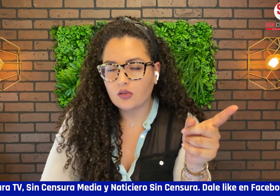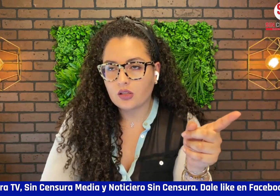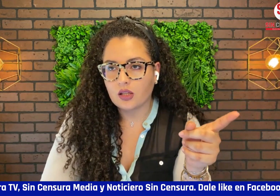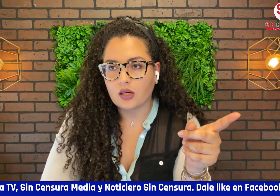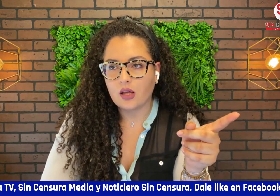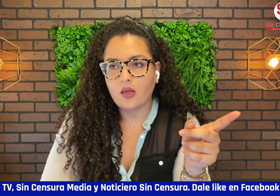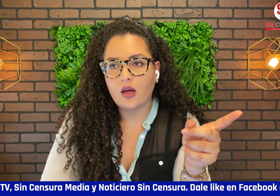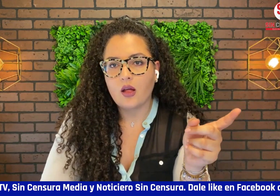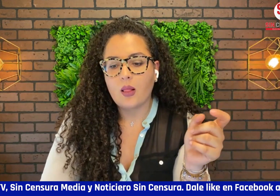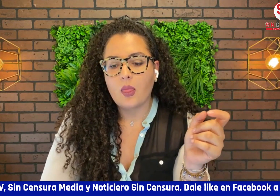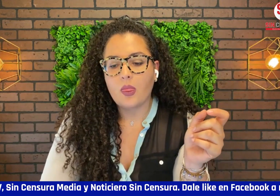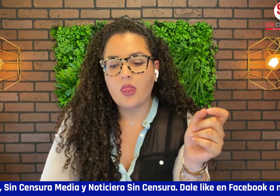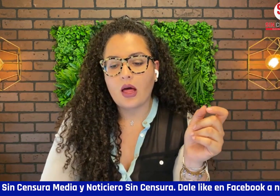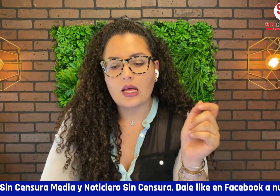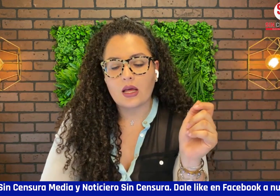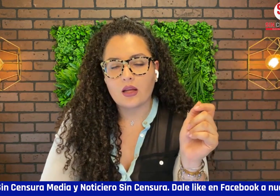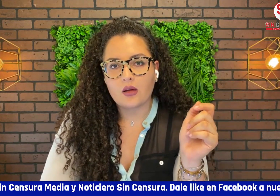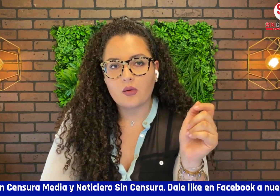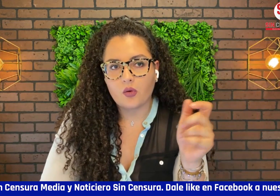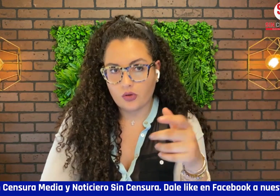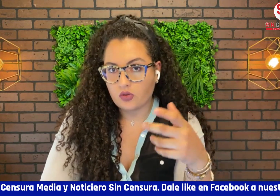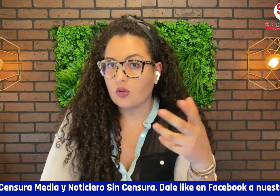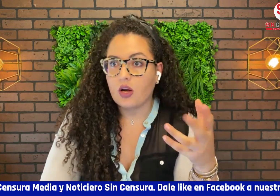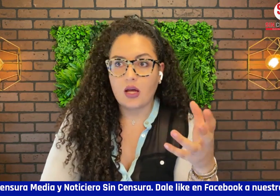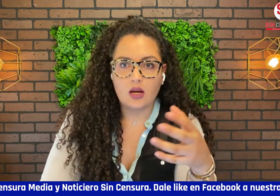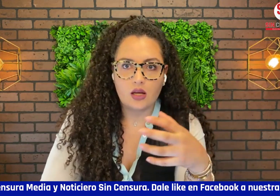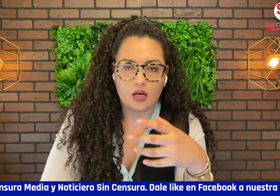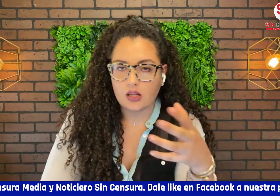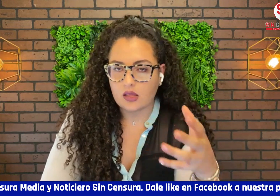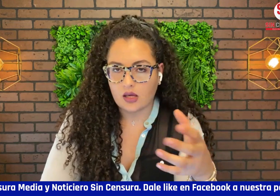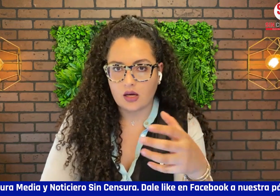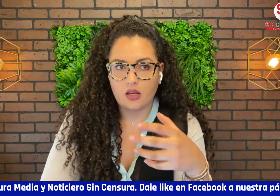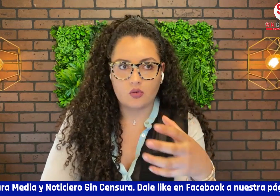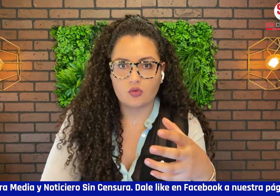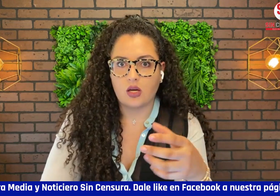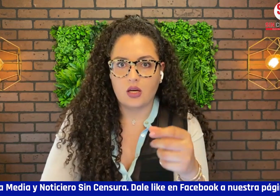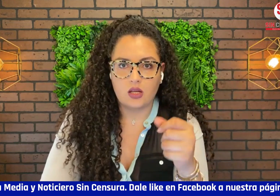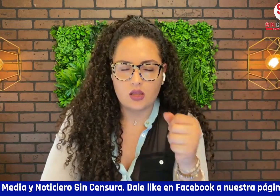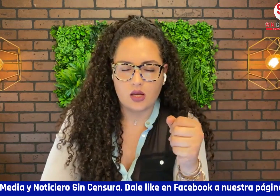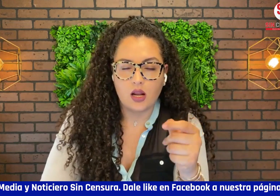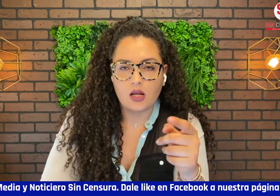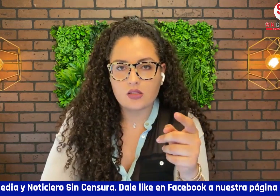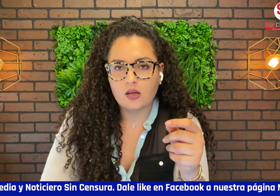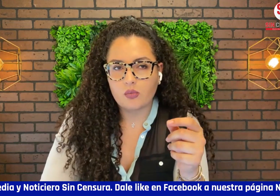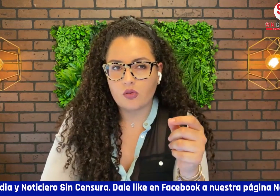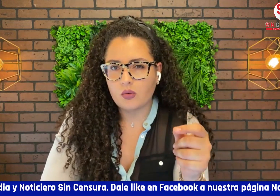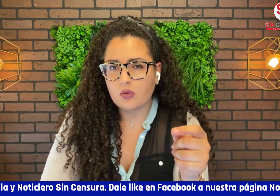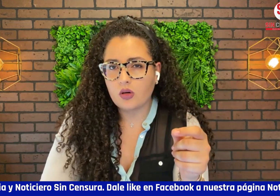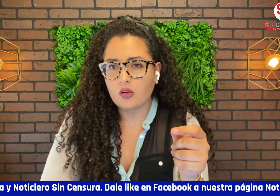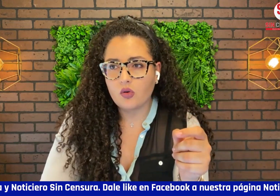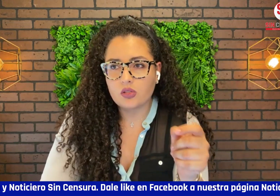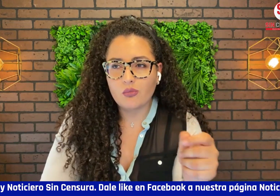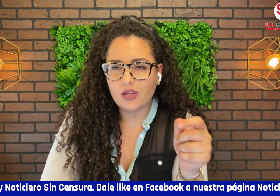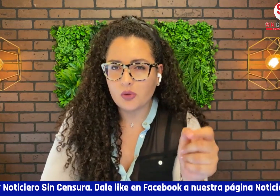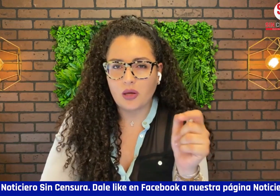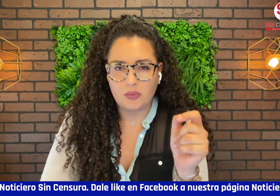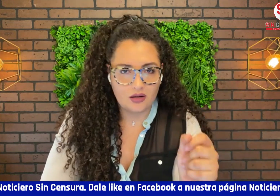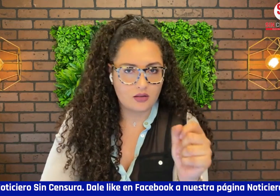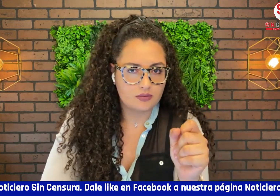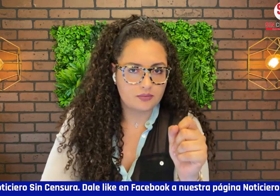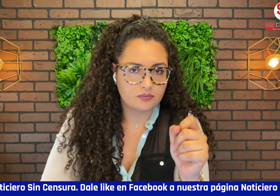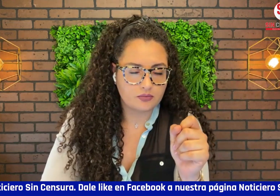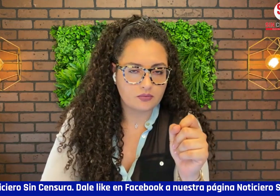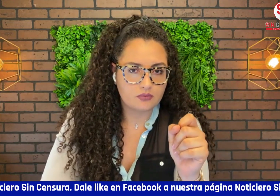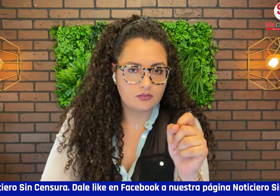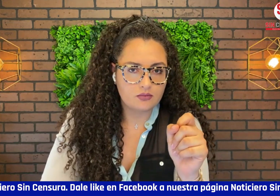esta línea 12 en la tragedia, a cuestionar y a criticar y a juzgar y a indignarse por lo que había ocurrido? ¿Los han vuelto a